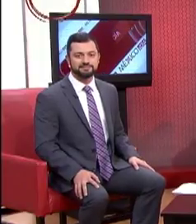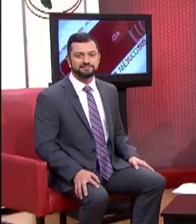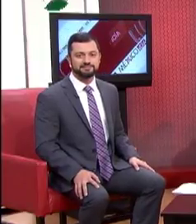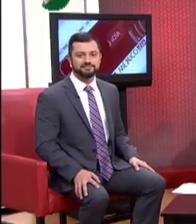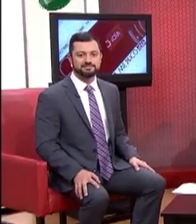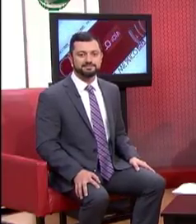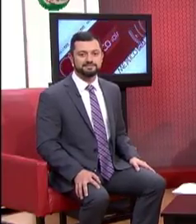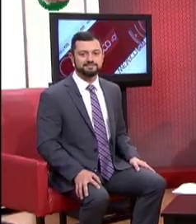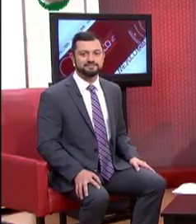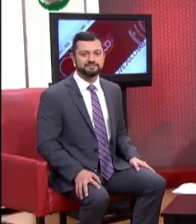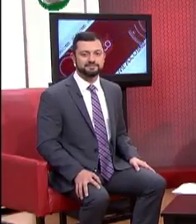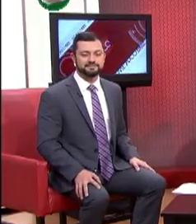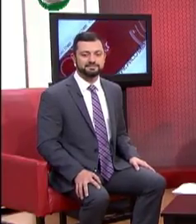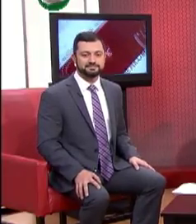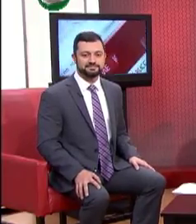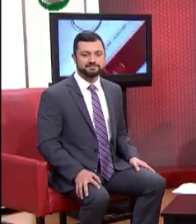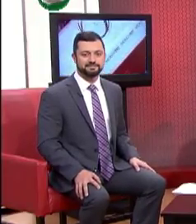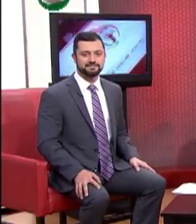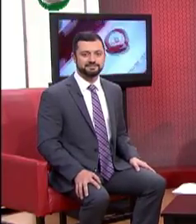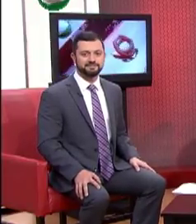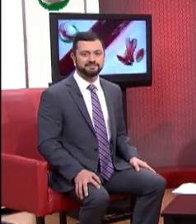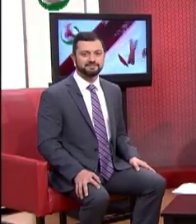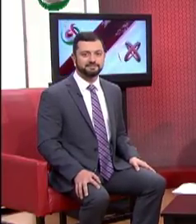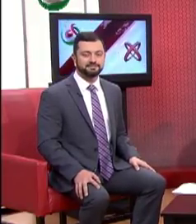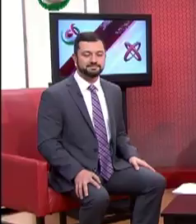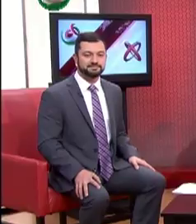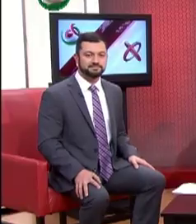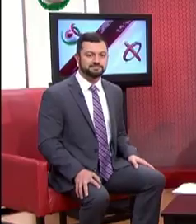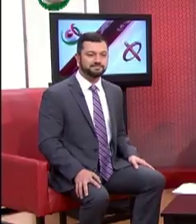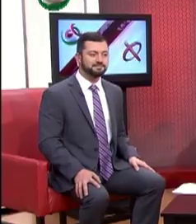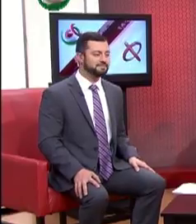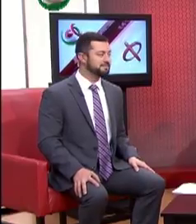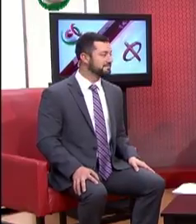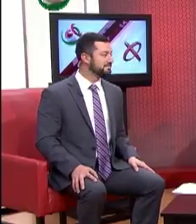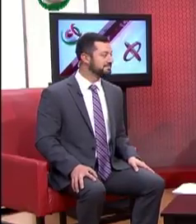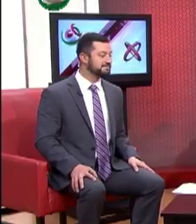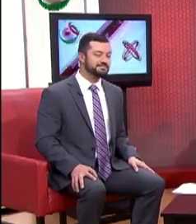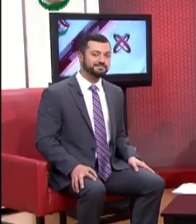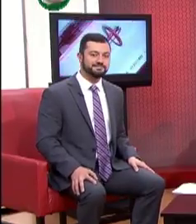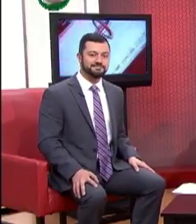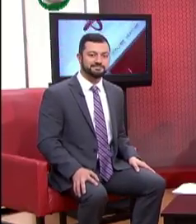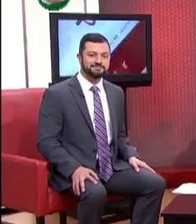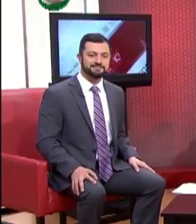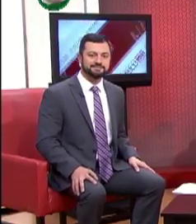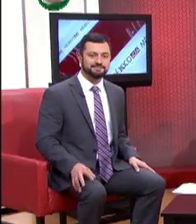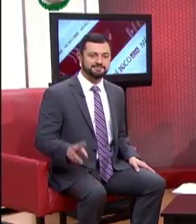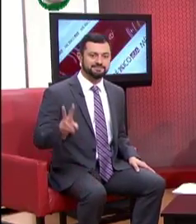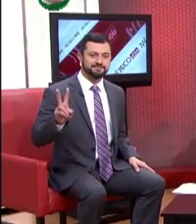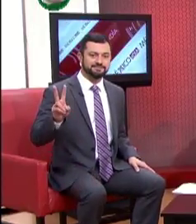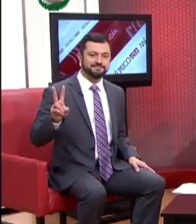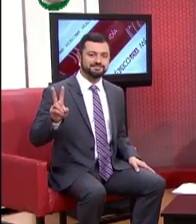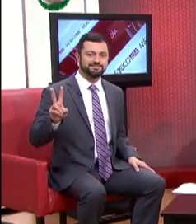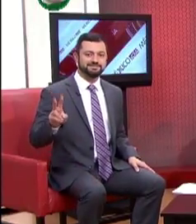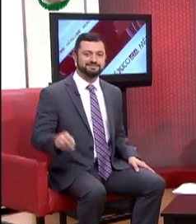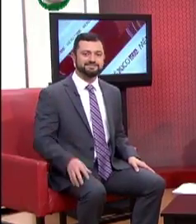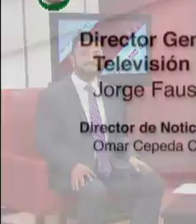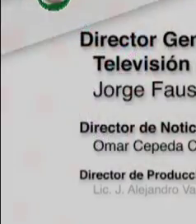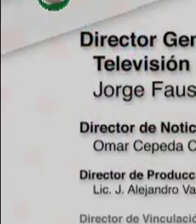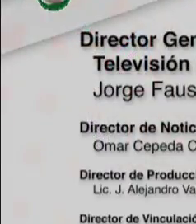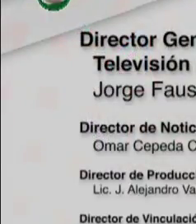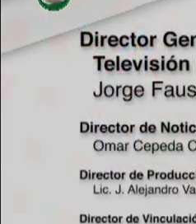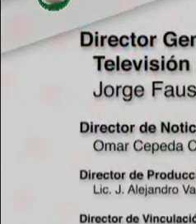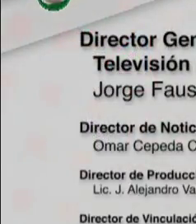todas las cosas a usted que nos ve. Este es un esfuerzo informativo de Televisión Educativa. Que tenga un excelente fin de semana. Hasta luego. Descanse si puede.